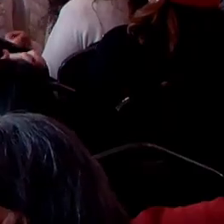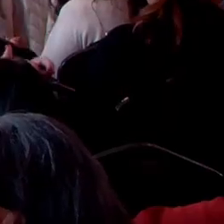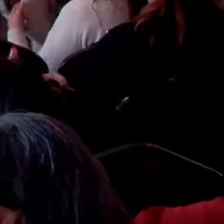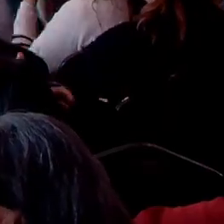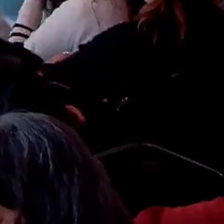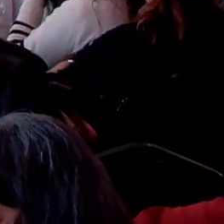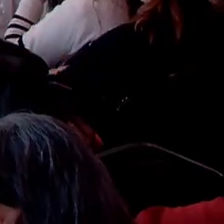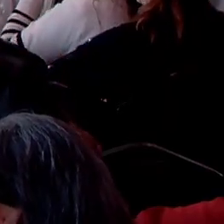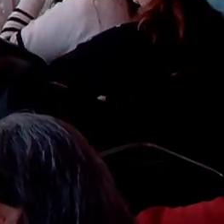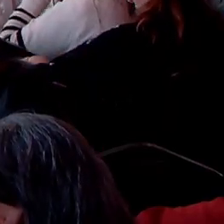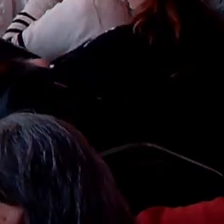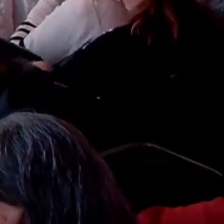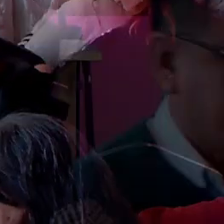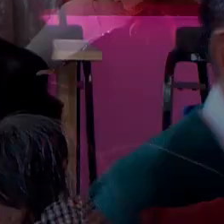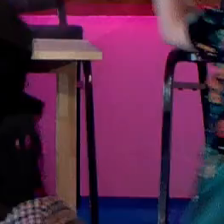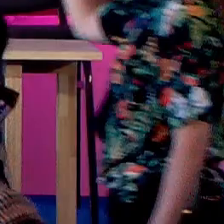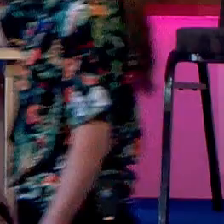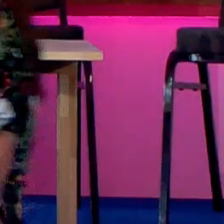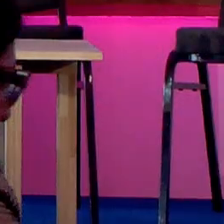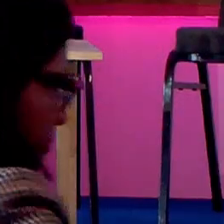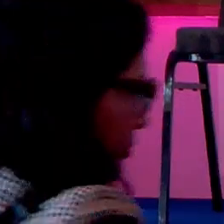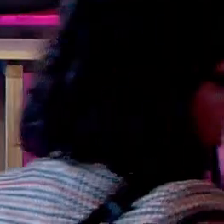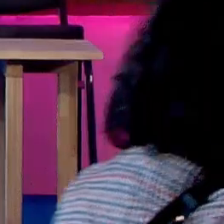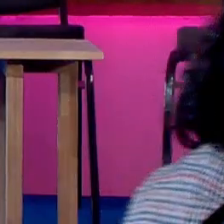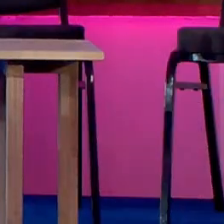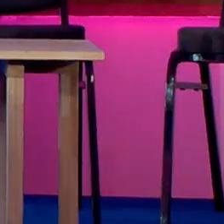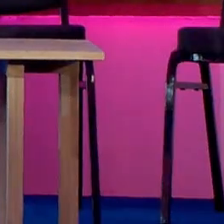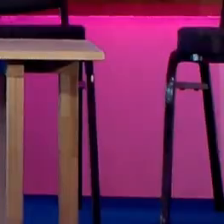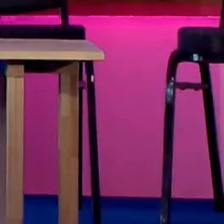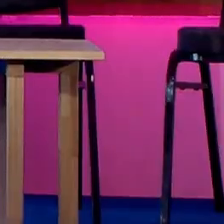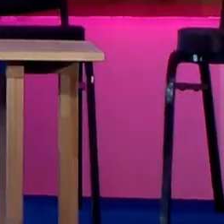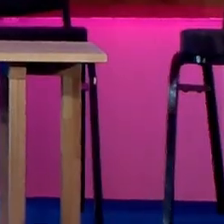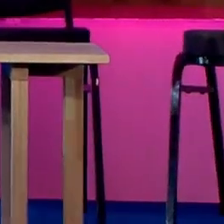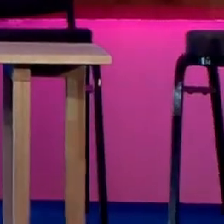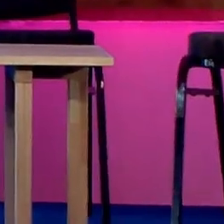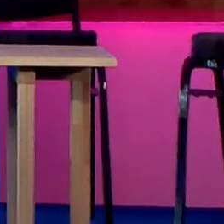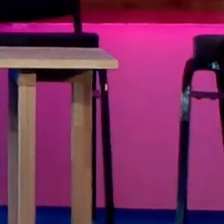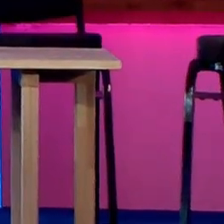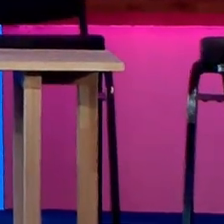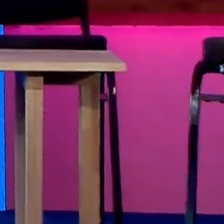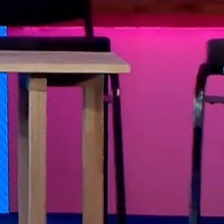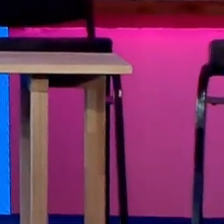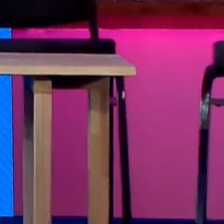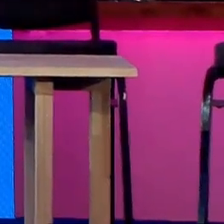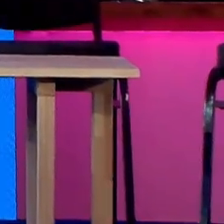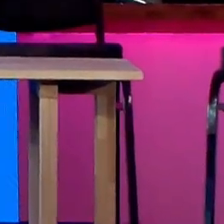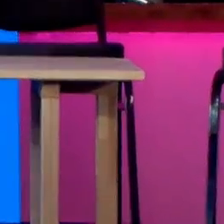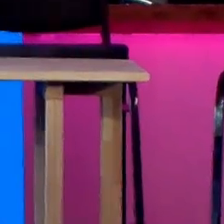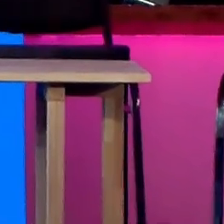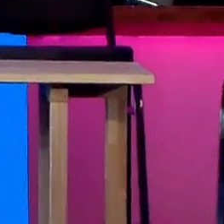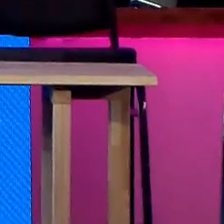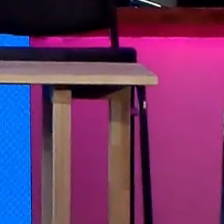Zugarramurdi. Sí. Y no pude decirlo bien, Camila. Camila es doctora en neurociencias,